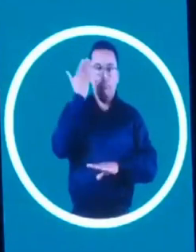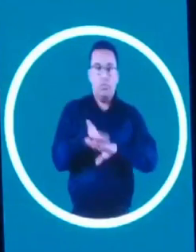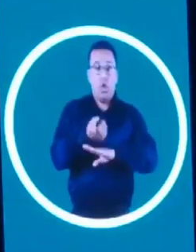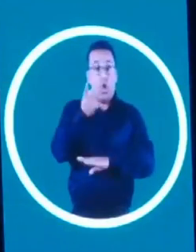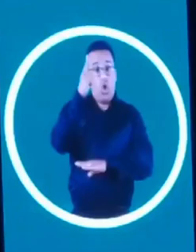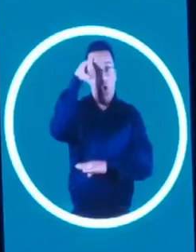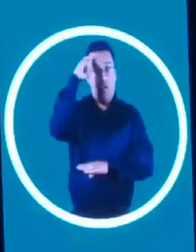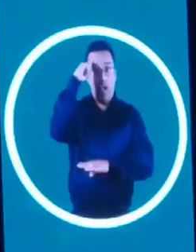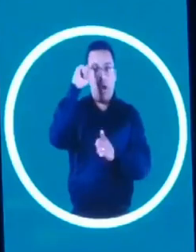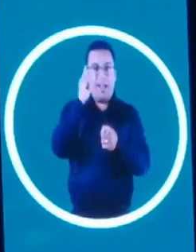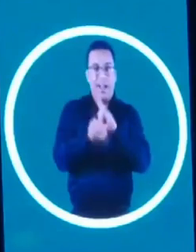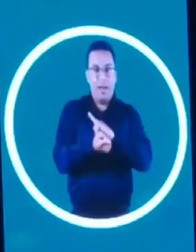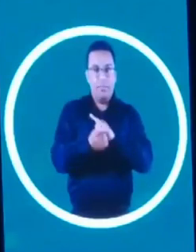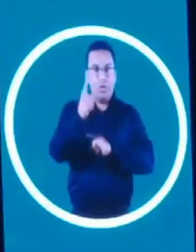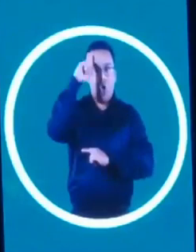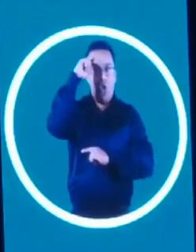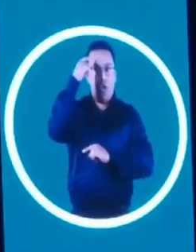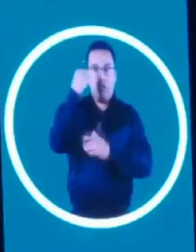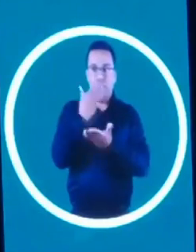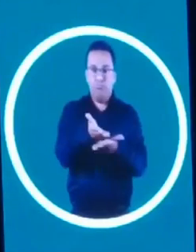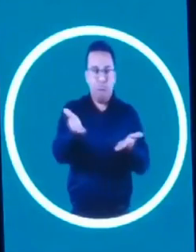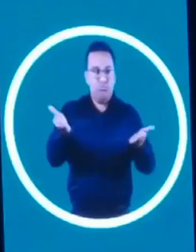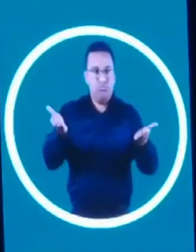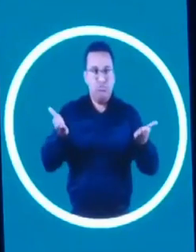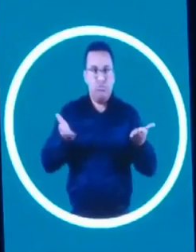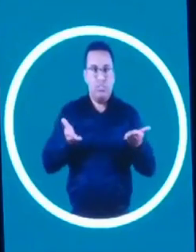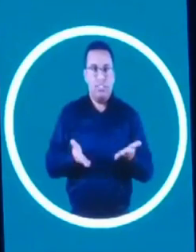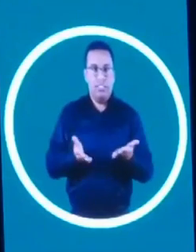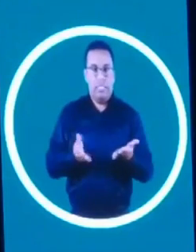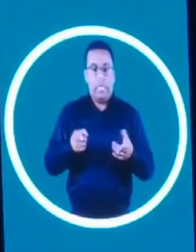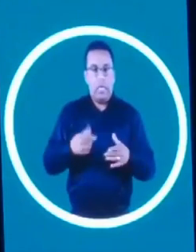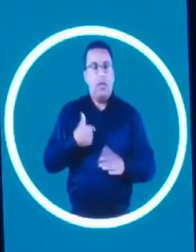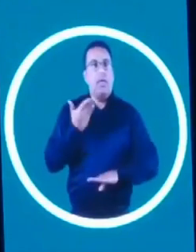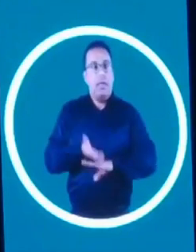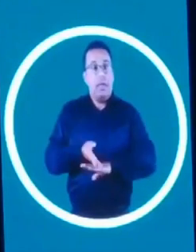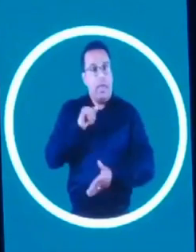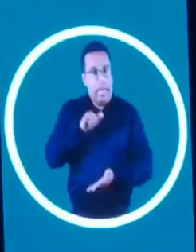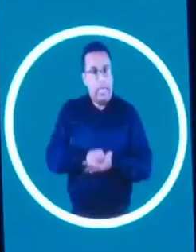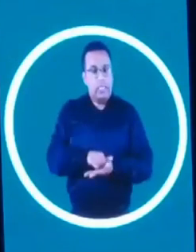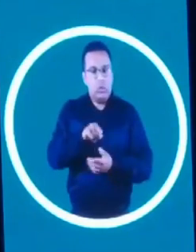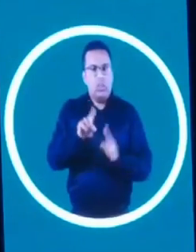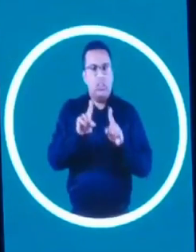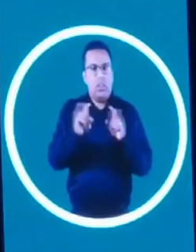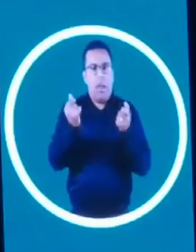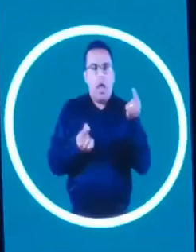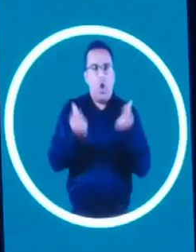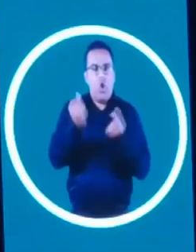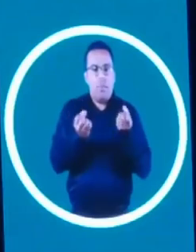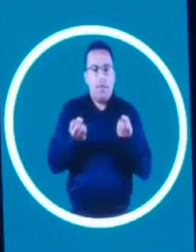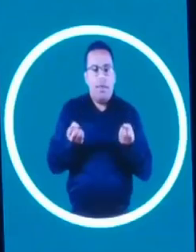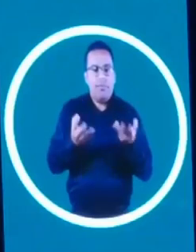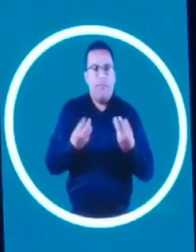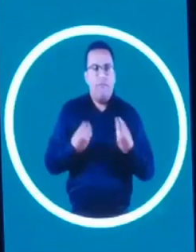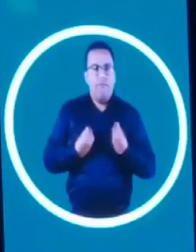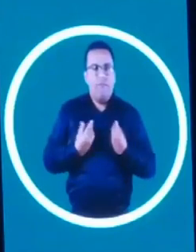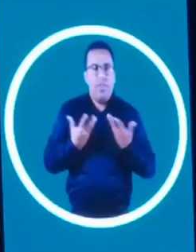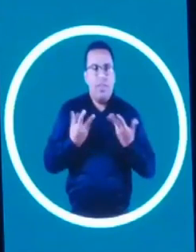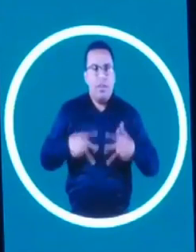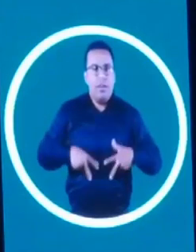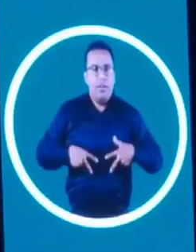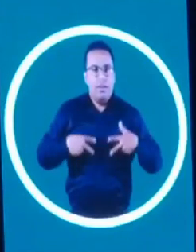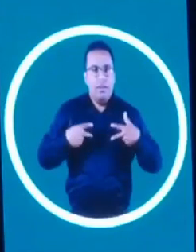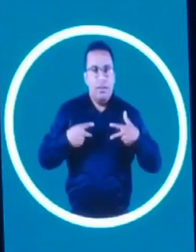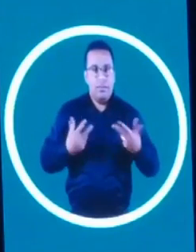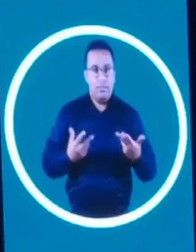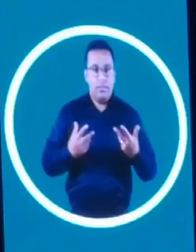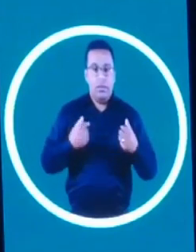del pueblo, estamos hablando de economía para la vida y estamos hablando de